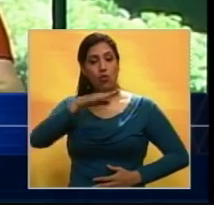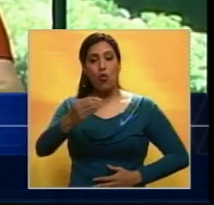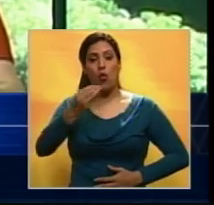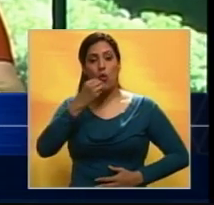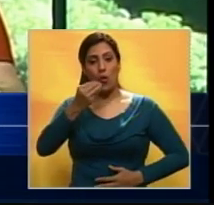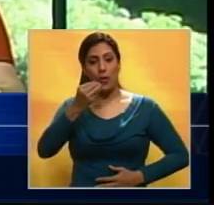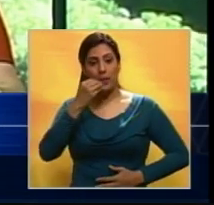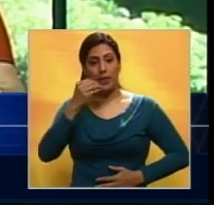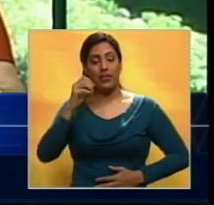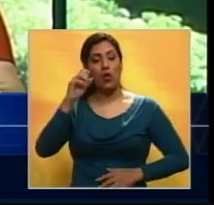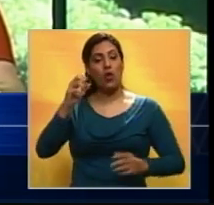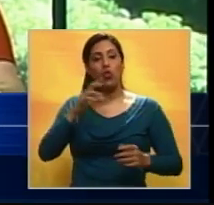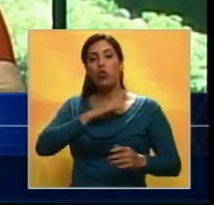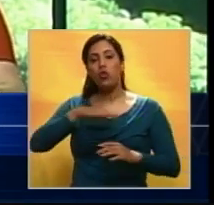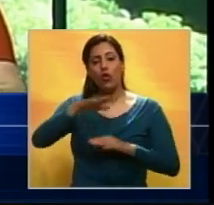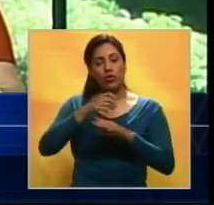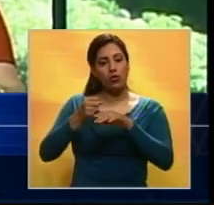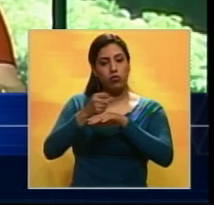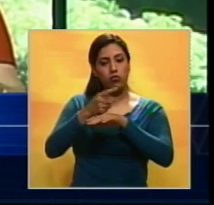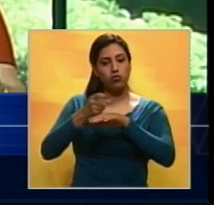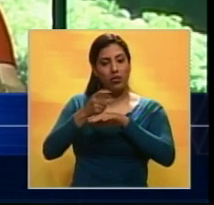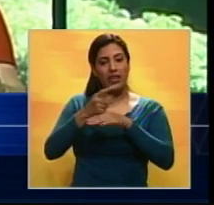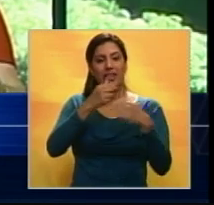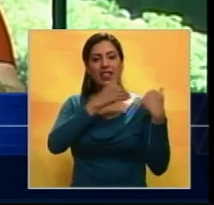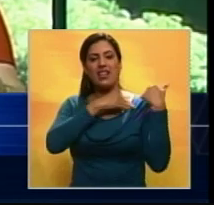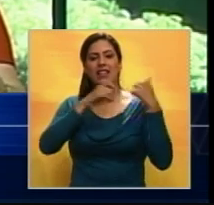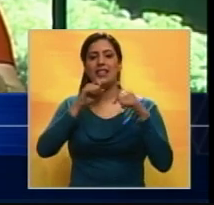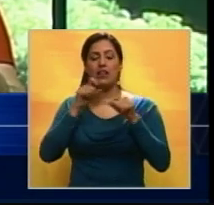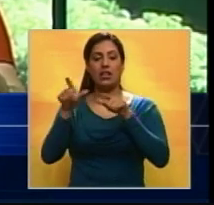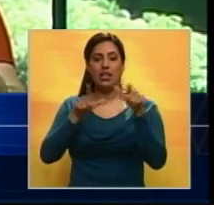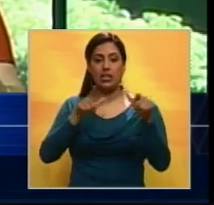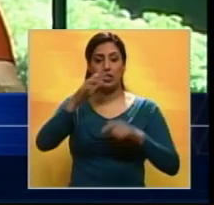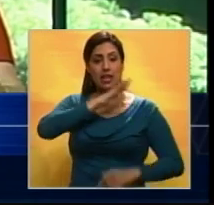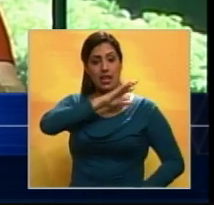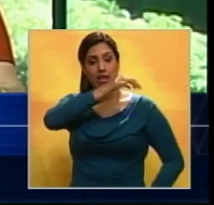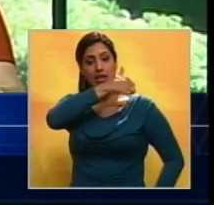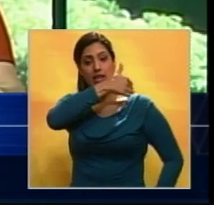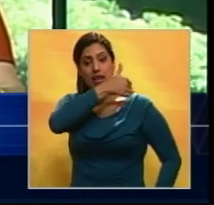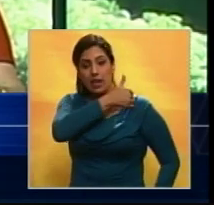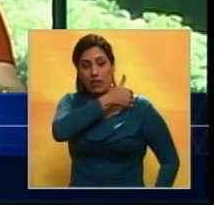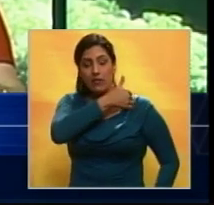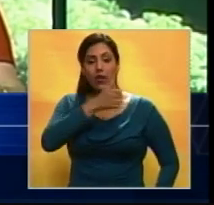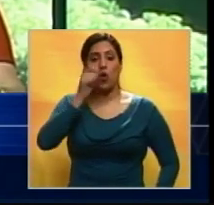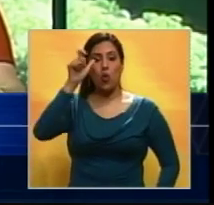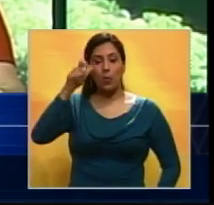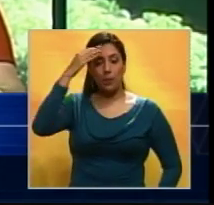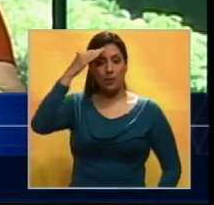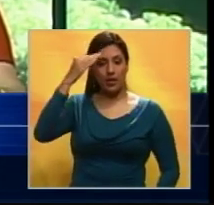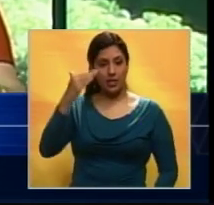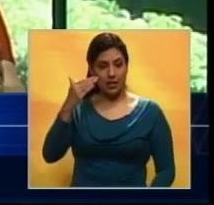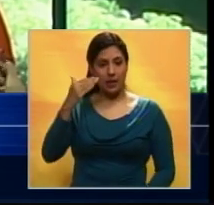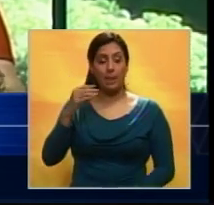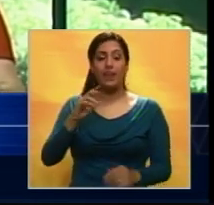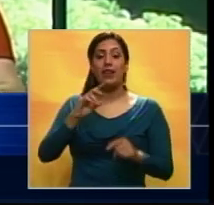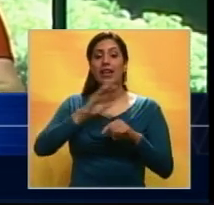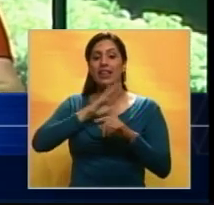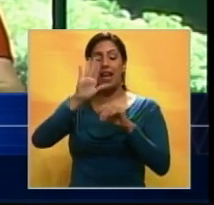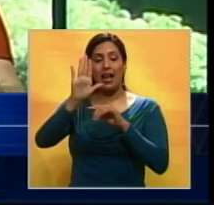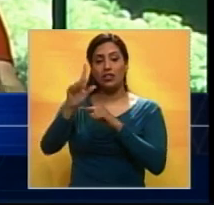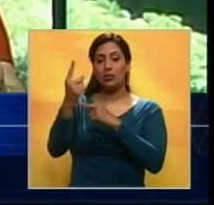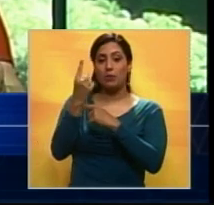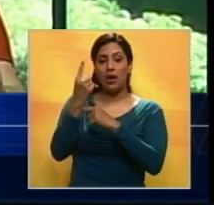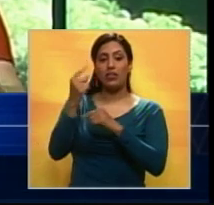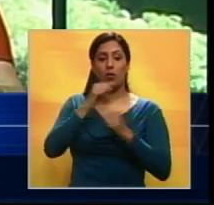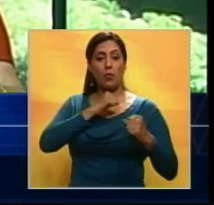Abastecimiento Soberano en el Fuerte Tiuna, comandada ya por nuestro general en jefe, Padrino López, en el marco